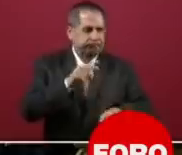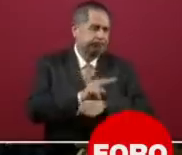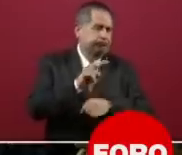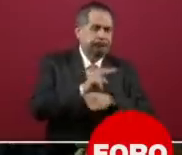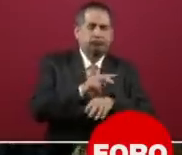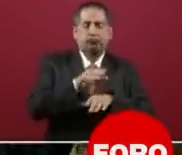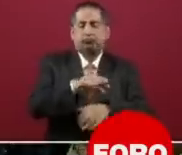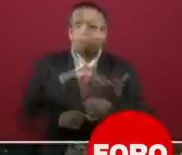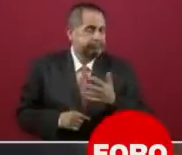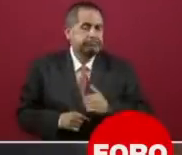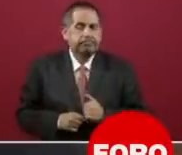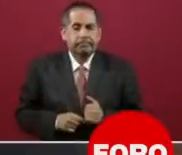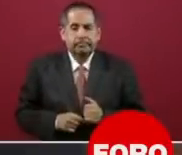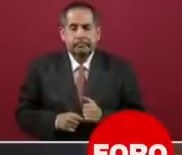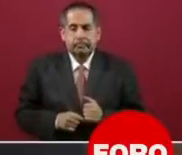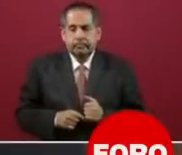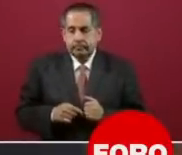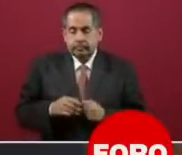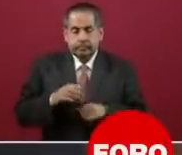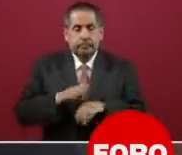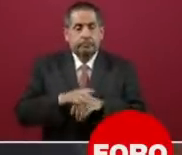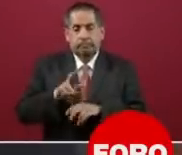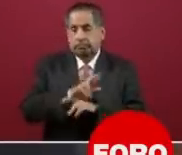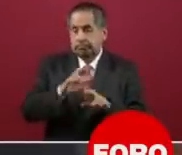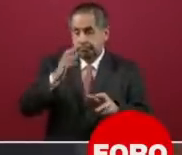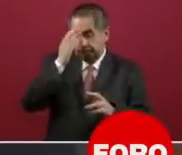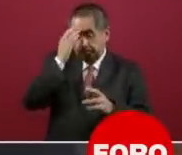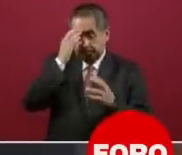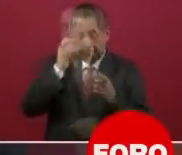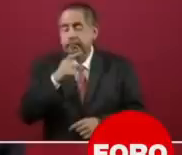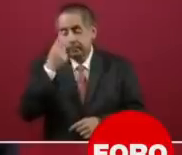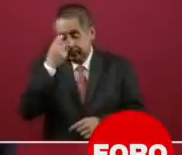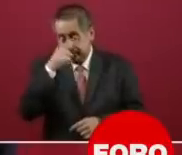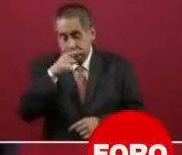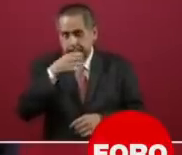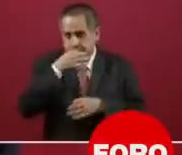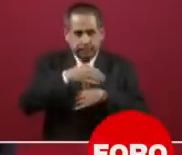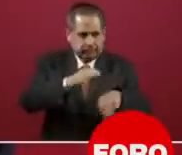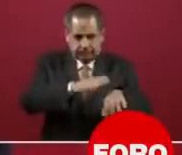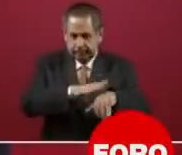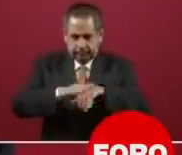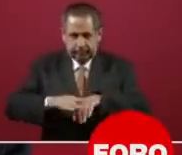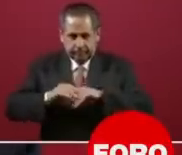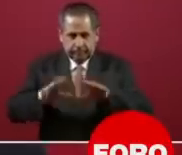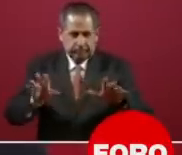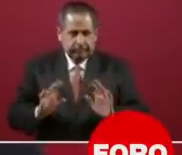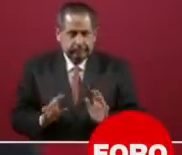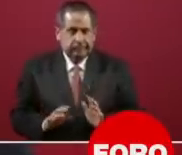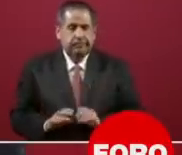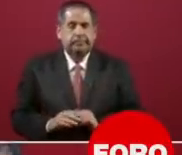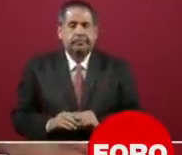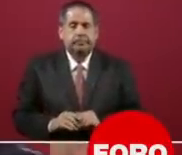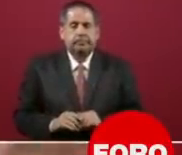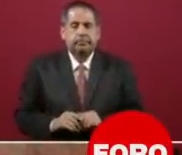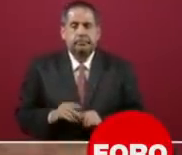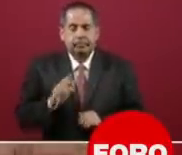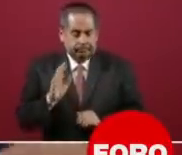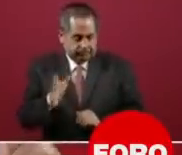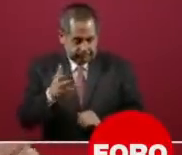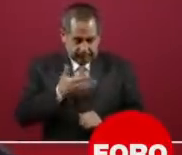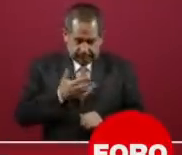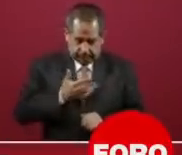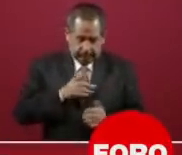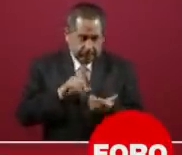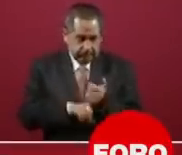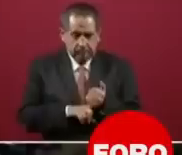venganza, apuntó el presidente, si buscan dejar claro que se acabaron las campañas negras electorales. El presidente abundó